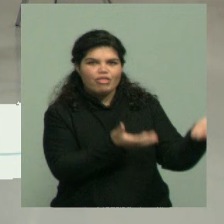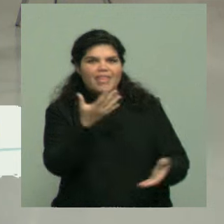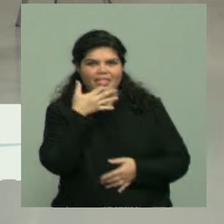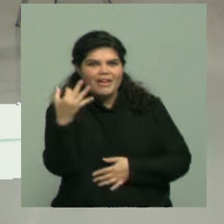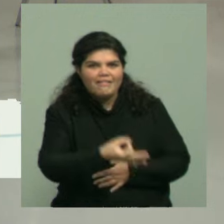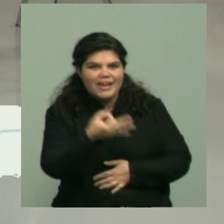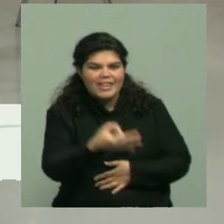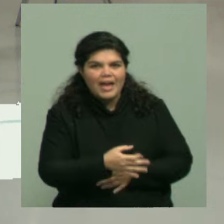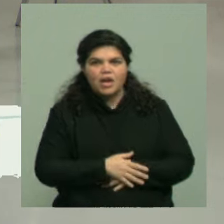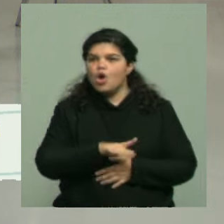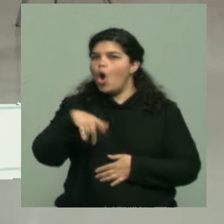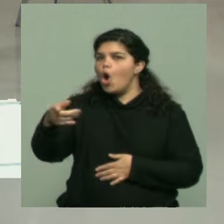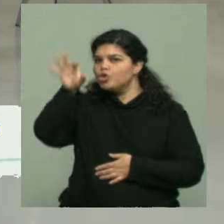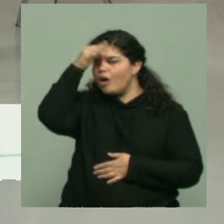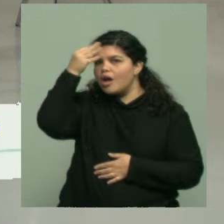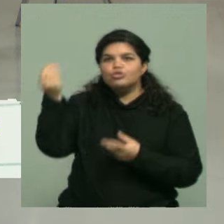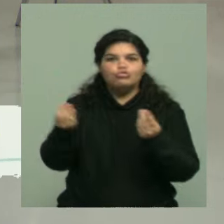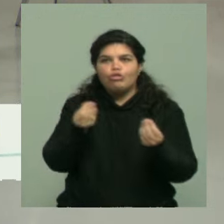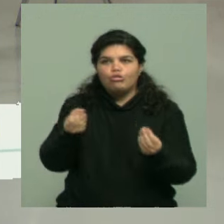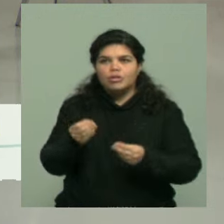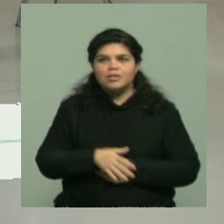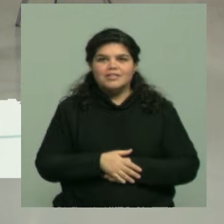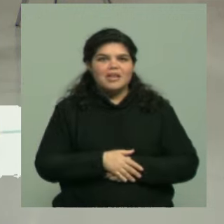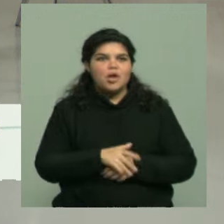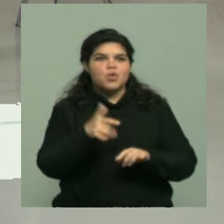otros actores? Que no había señal,